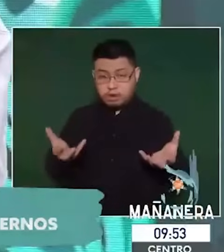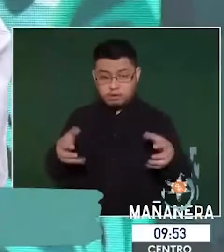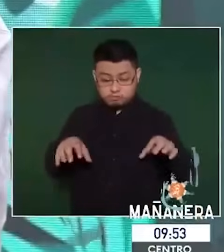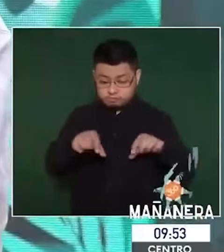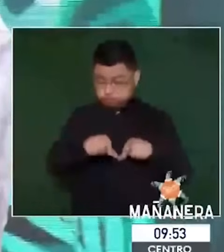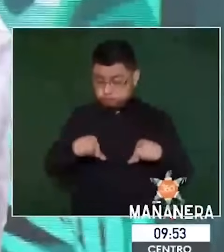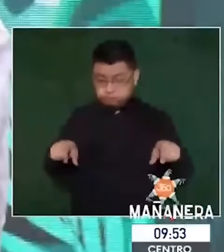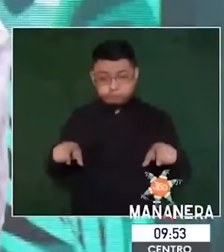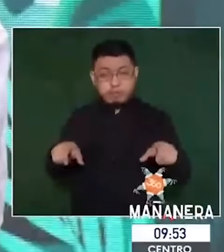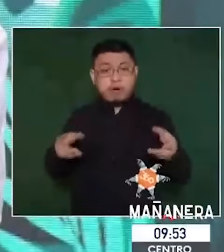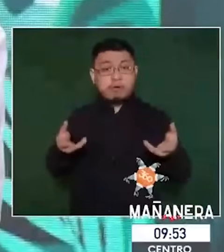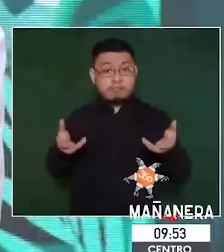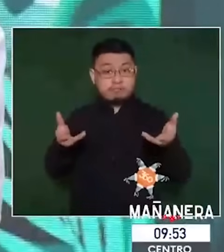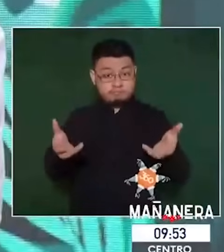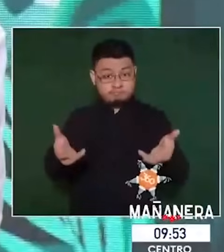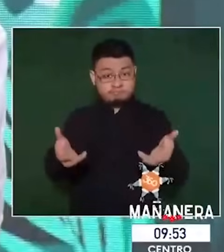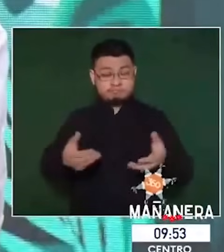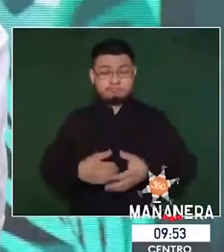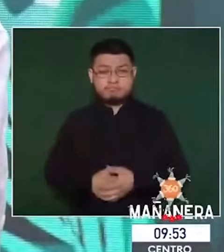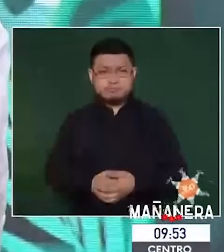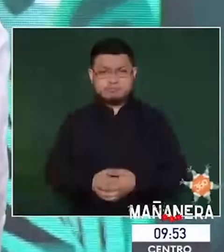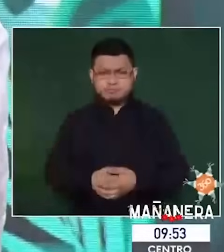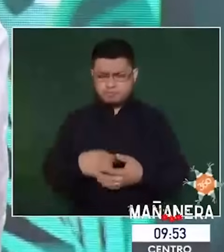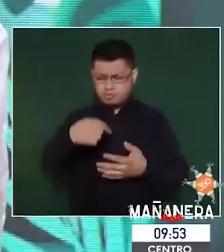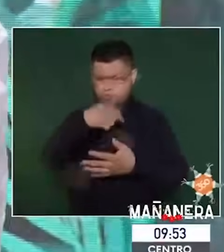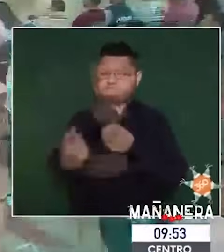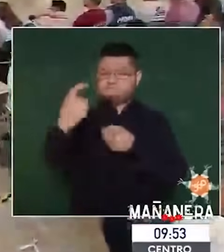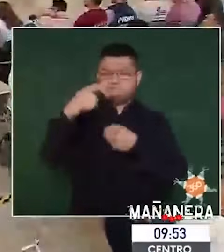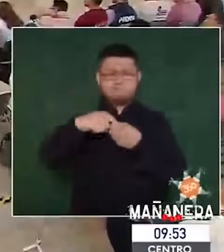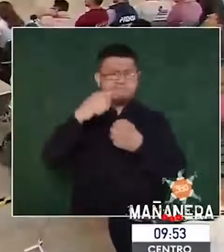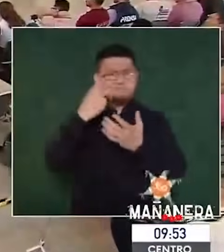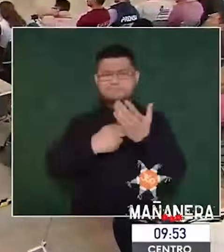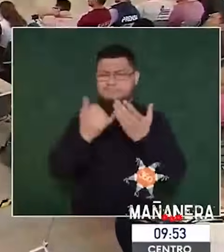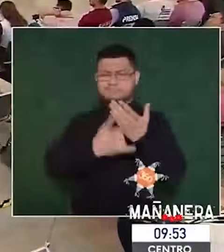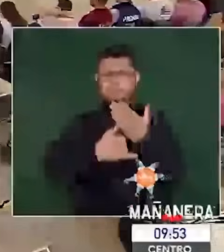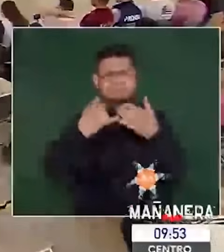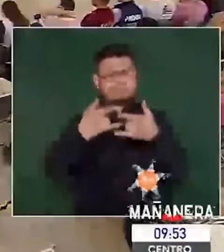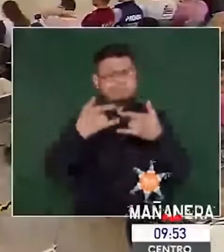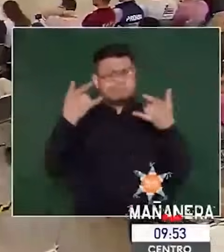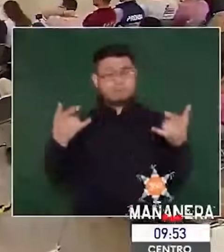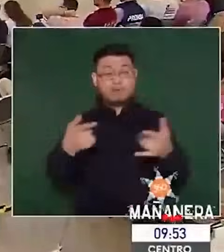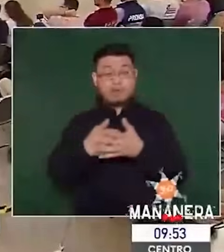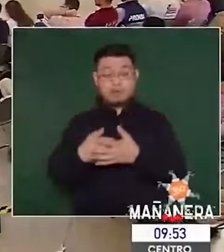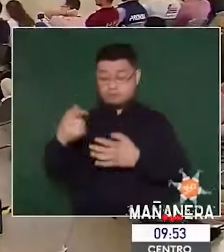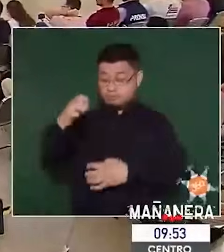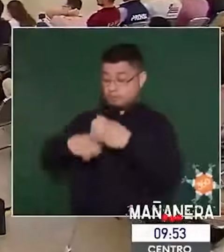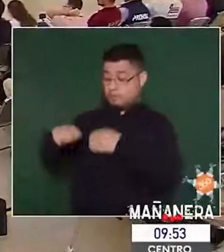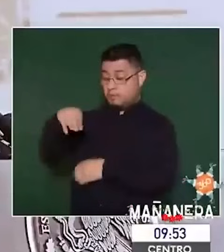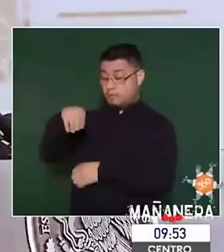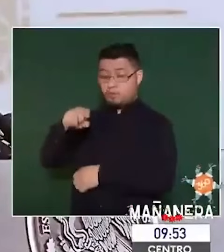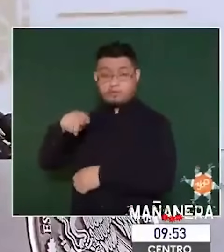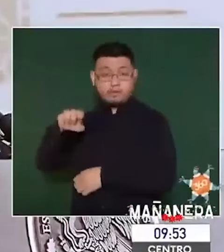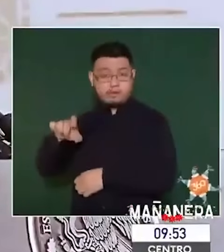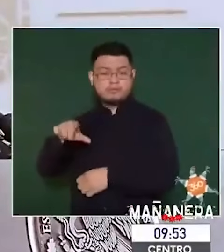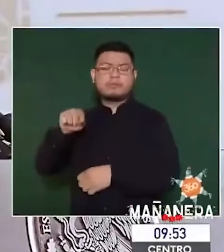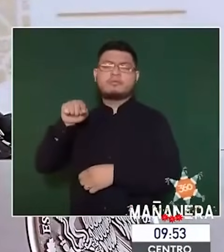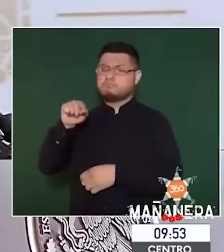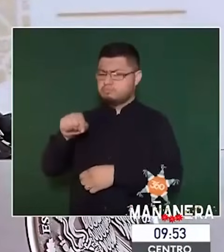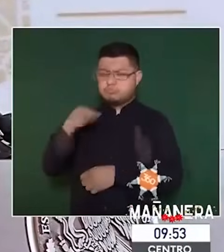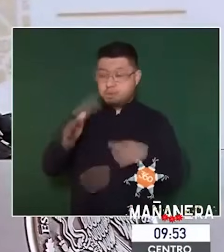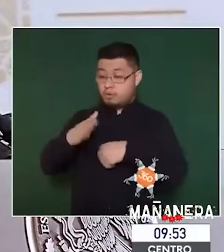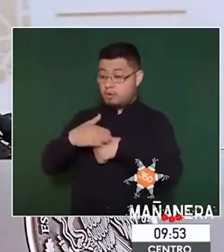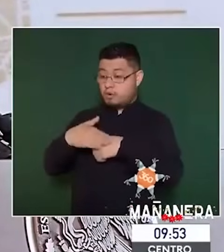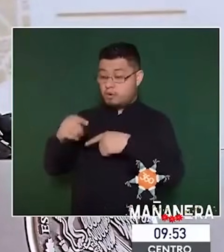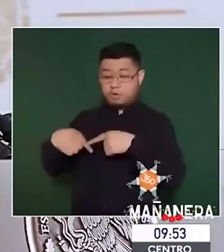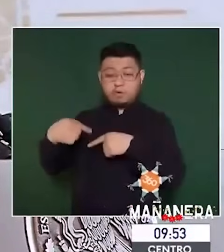las empresas cumplieron. La empresa Motaejil México fue responsable por la